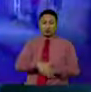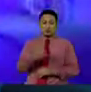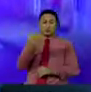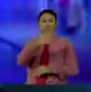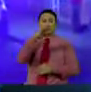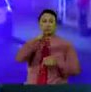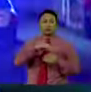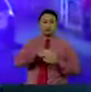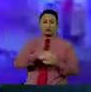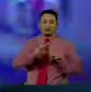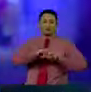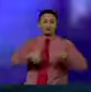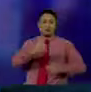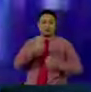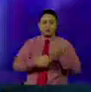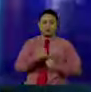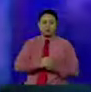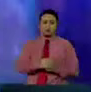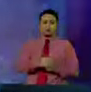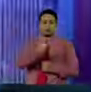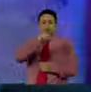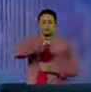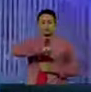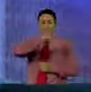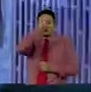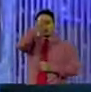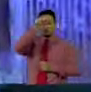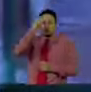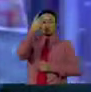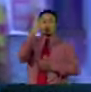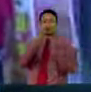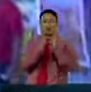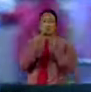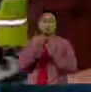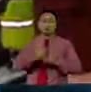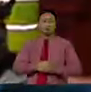sin ningún contratiempo la mañana del domingo 2 de abril.